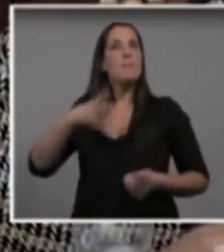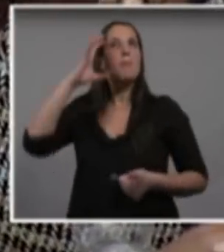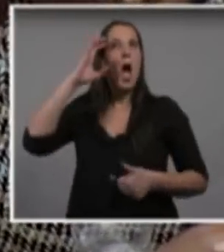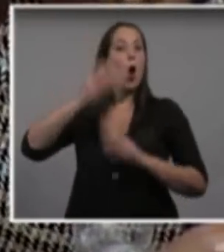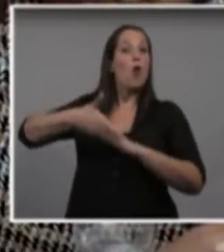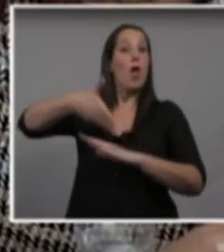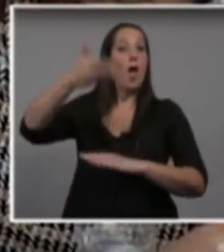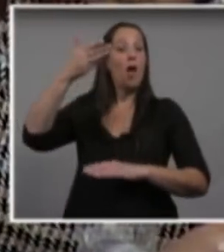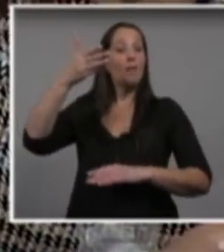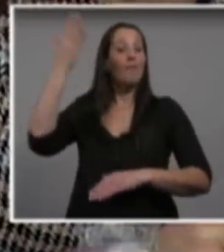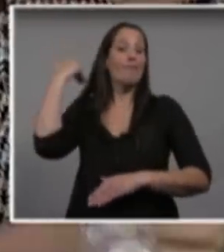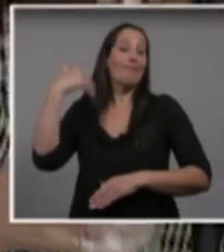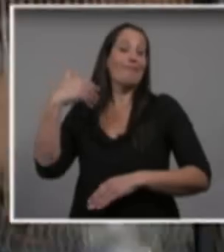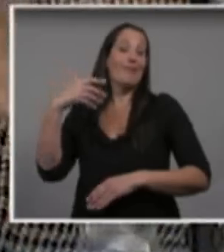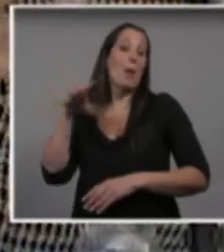provincia de él.